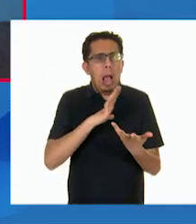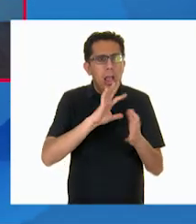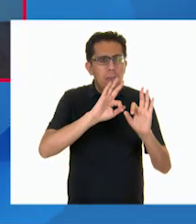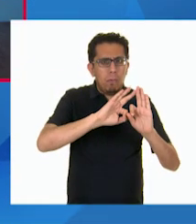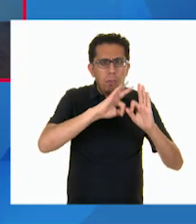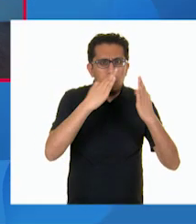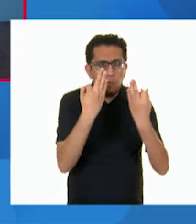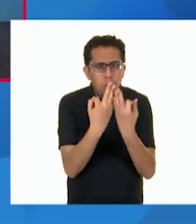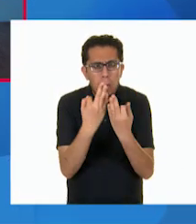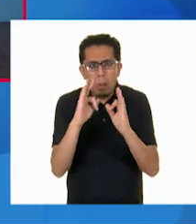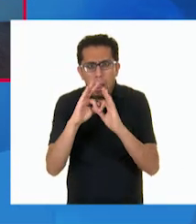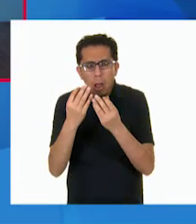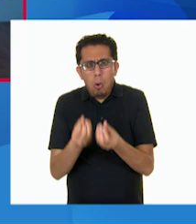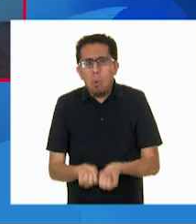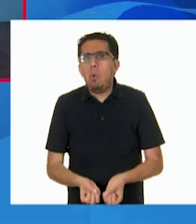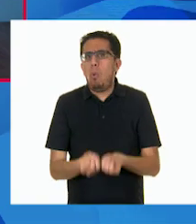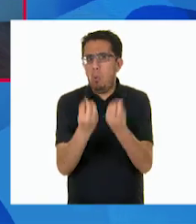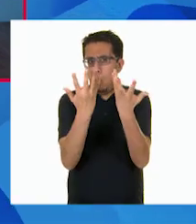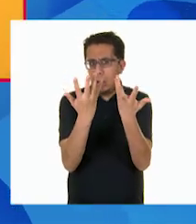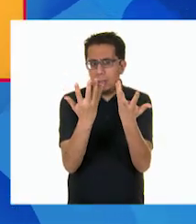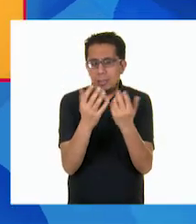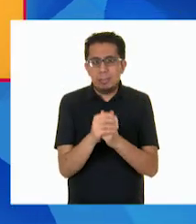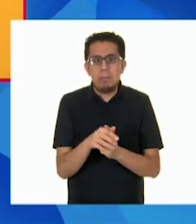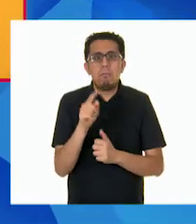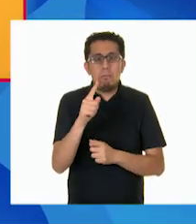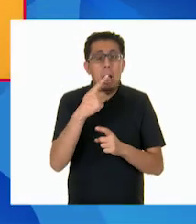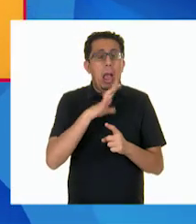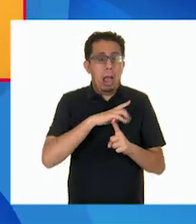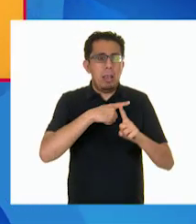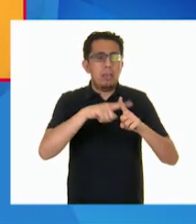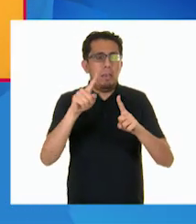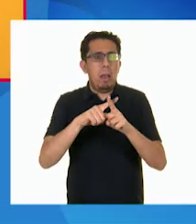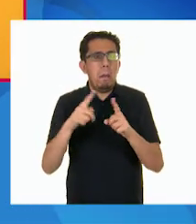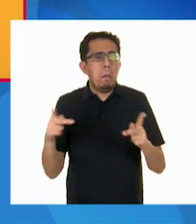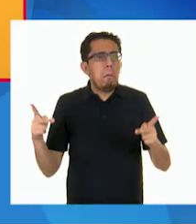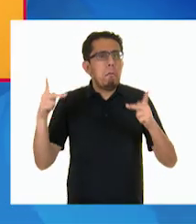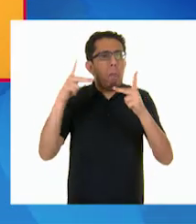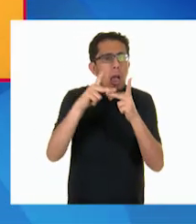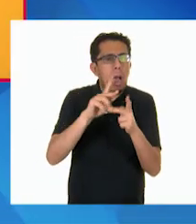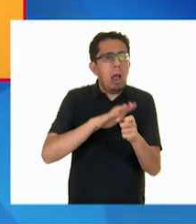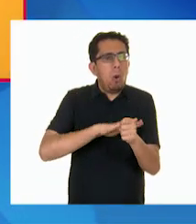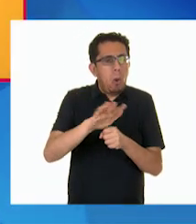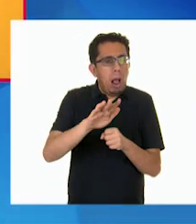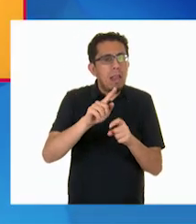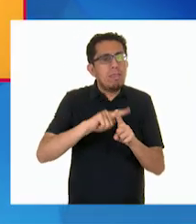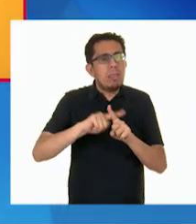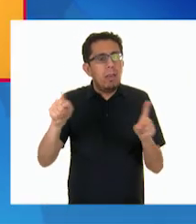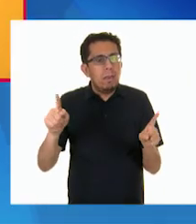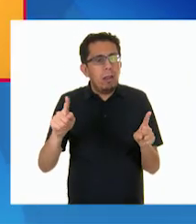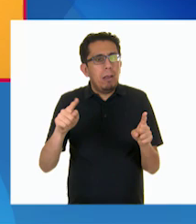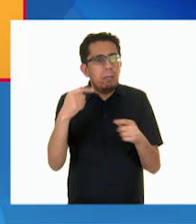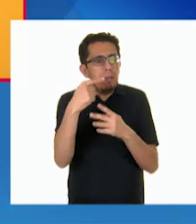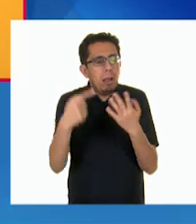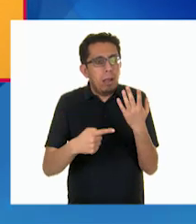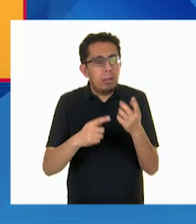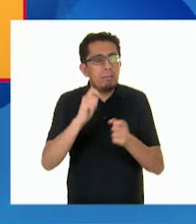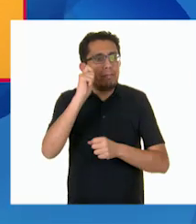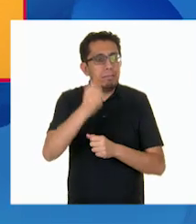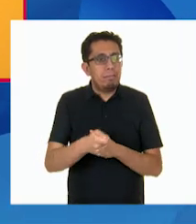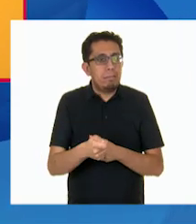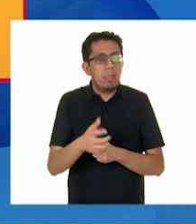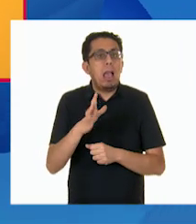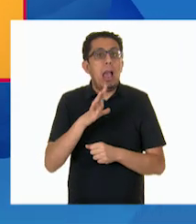conoces? Hay muchos tipos de termómetros. ¿Y en qué se parecen y en qué se diferencian? Resulta que hay